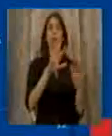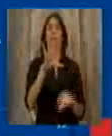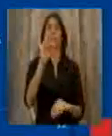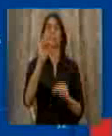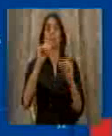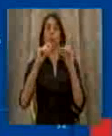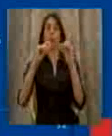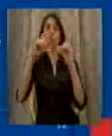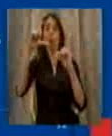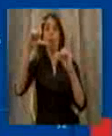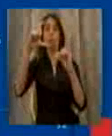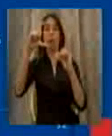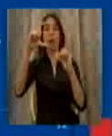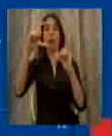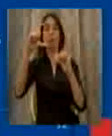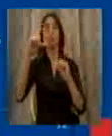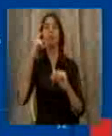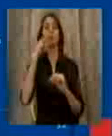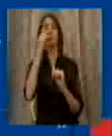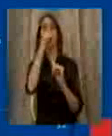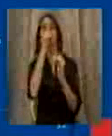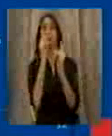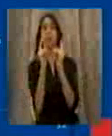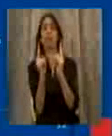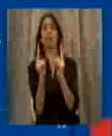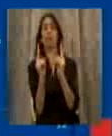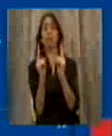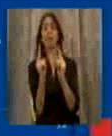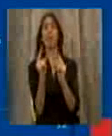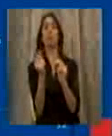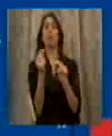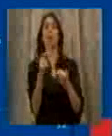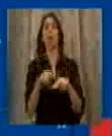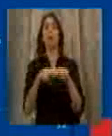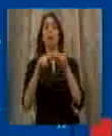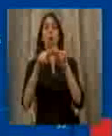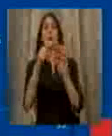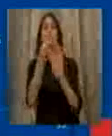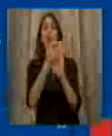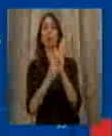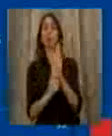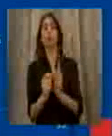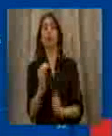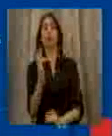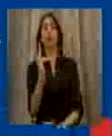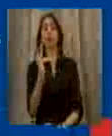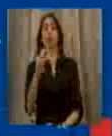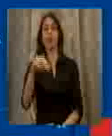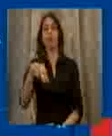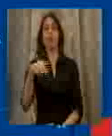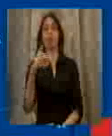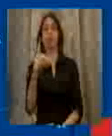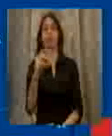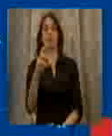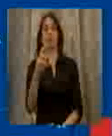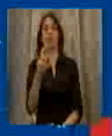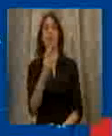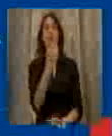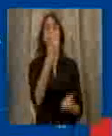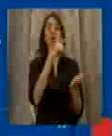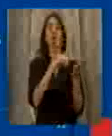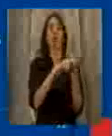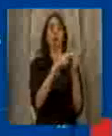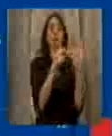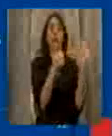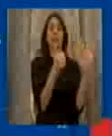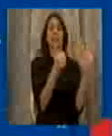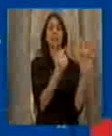50% más que el monto promedio del FNR en el periodo